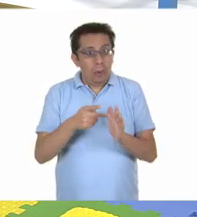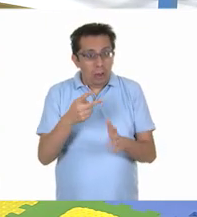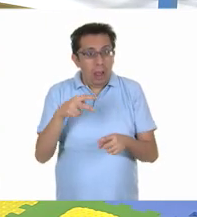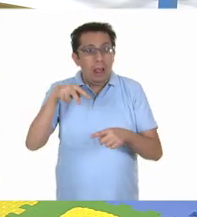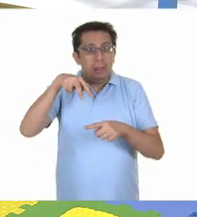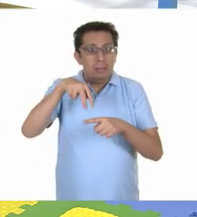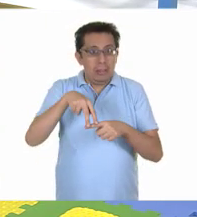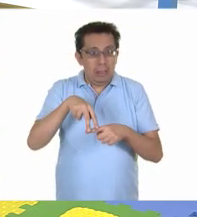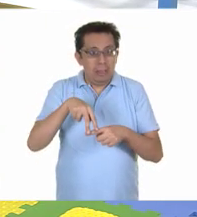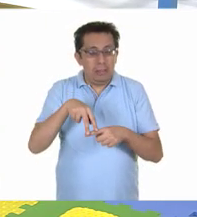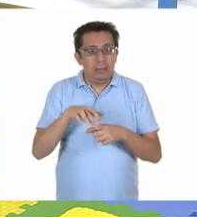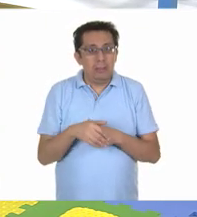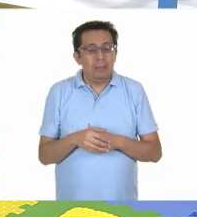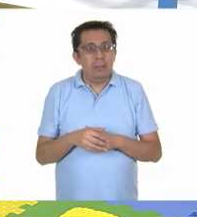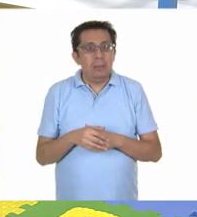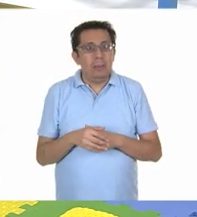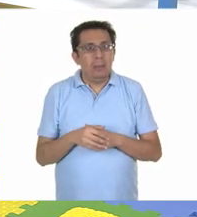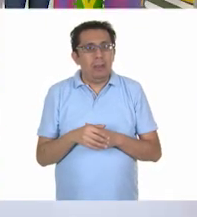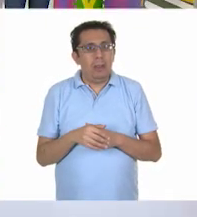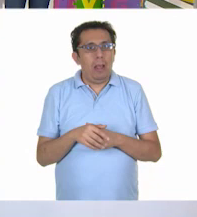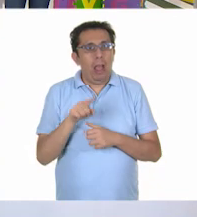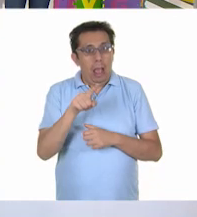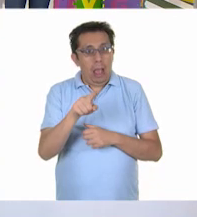Y luego otro triángulo.